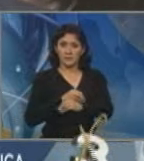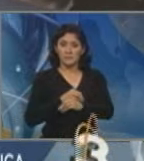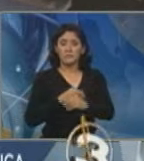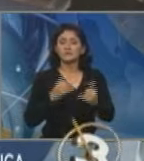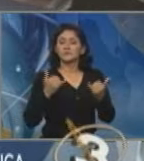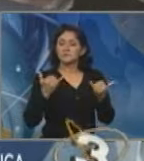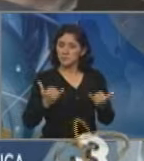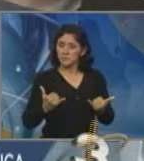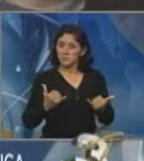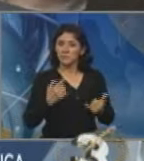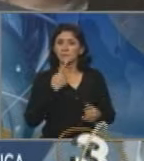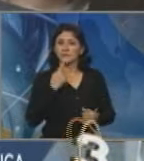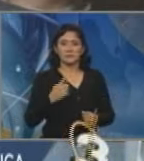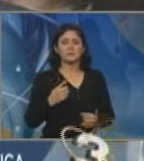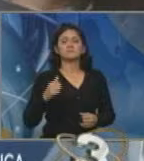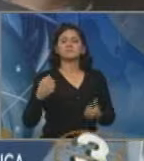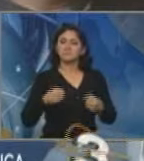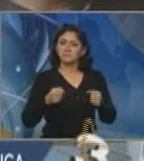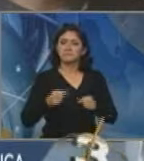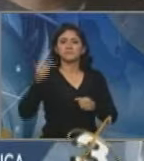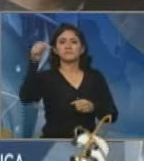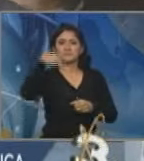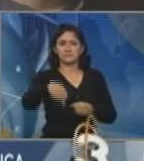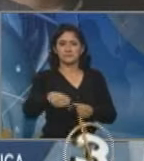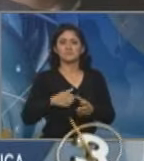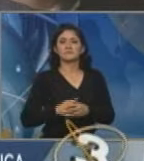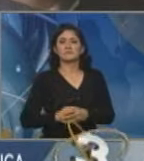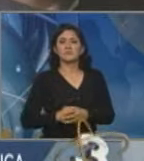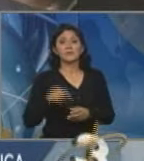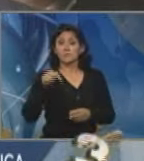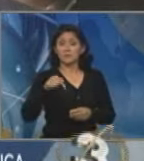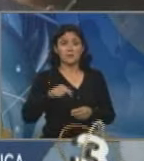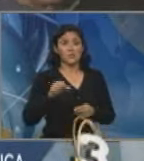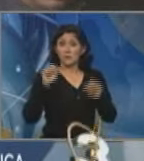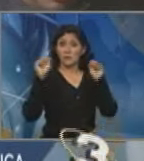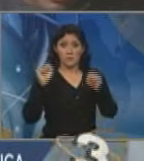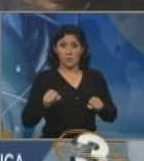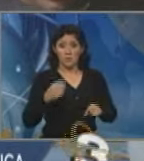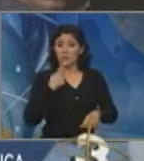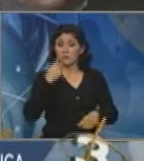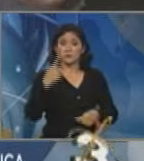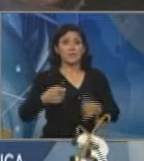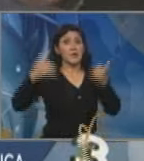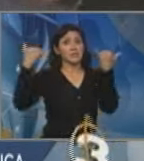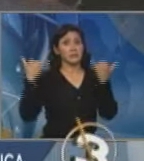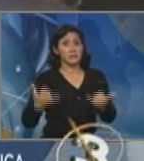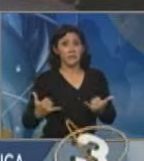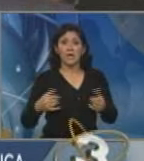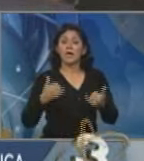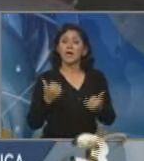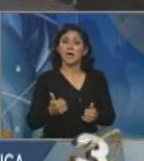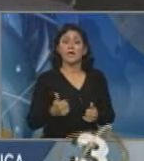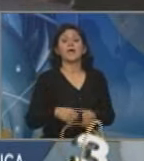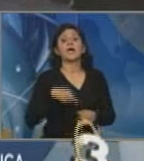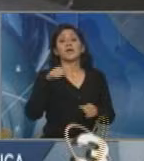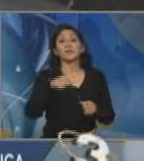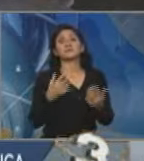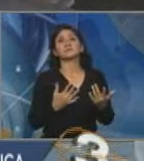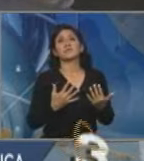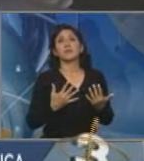Yo, en lo personal, no puedo adelantarme al veredicto del Tribunal Supremo